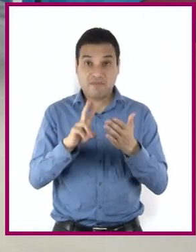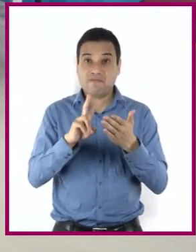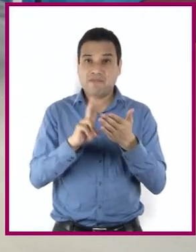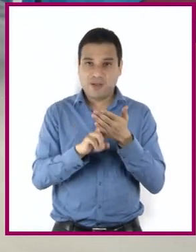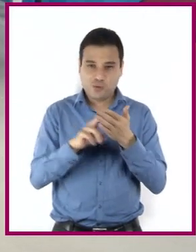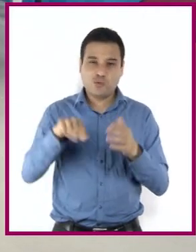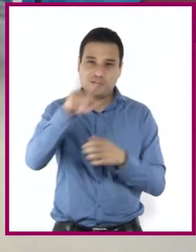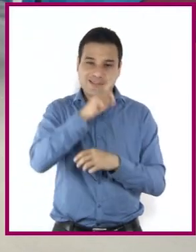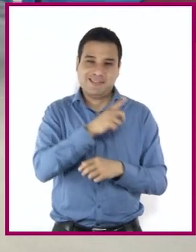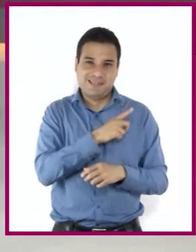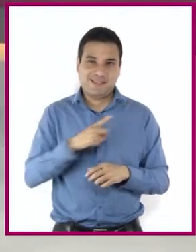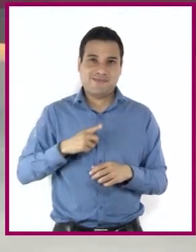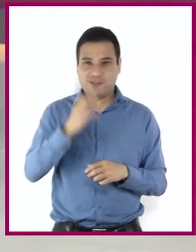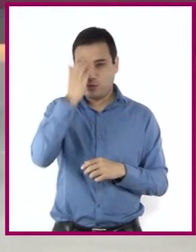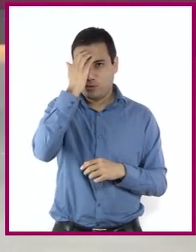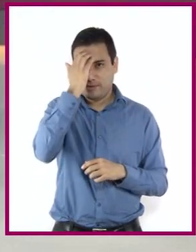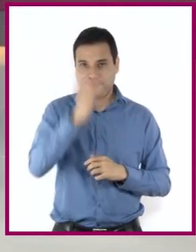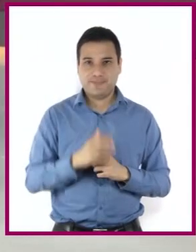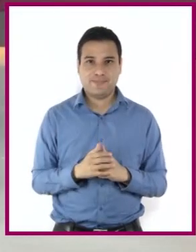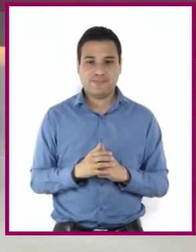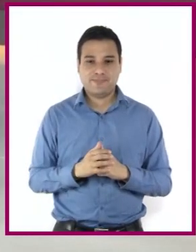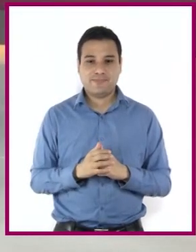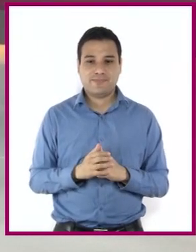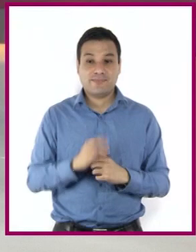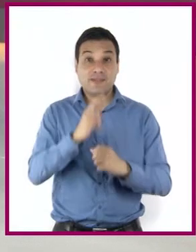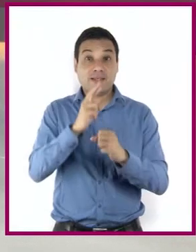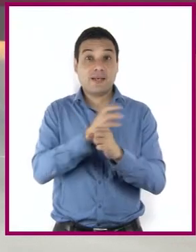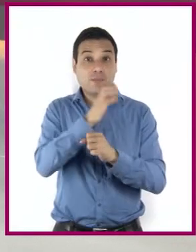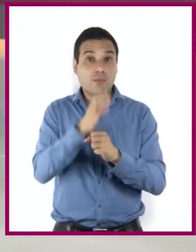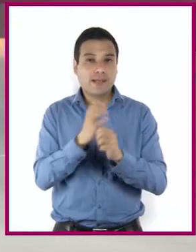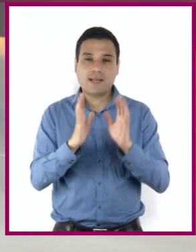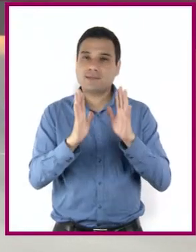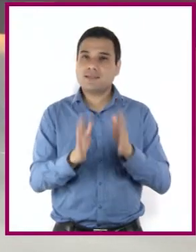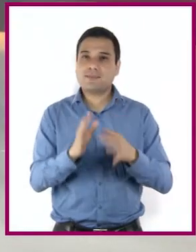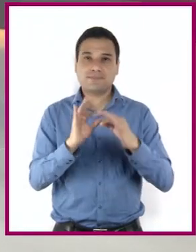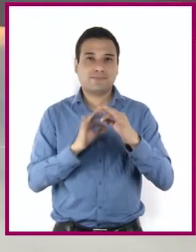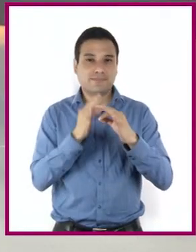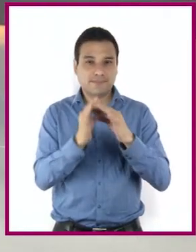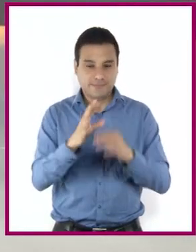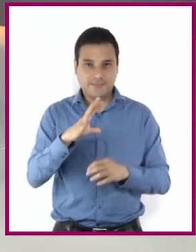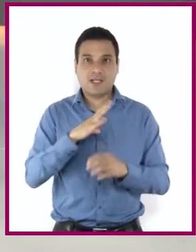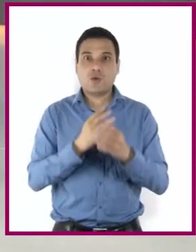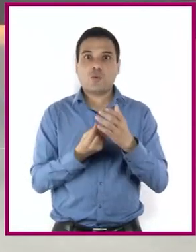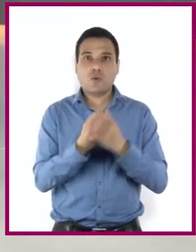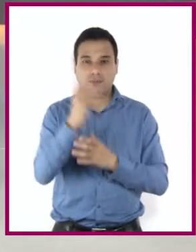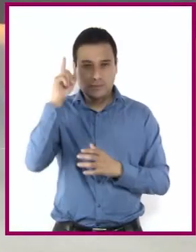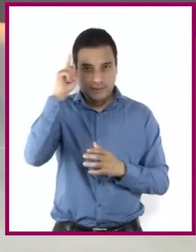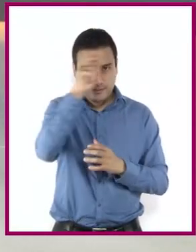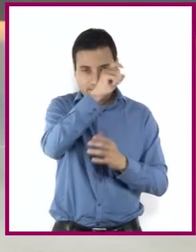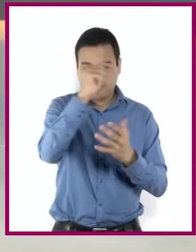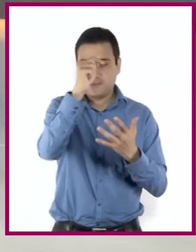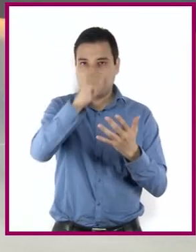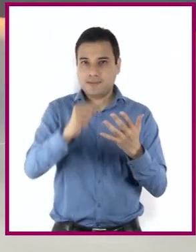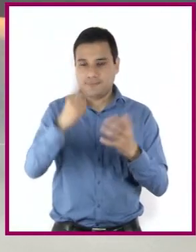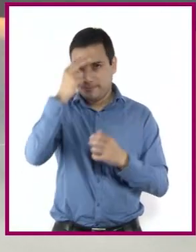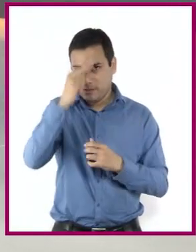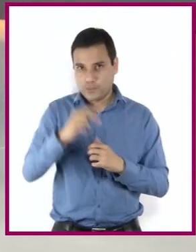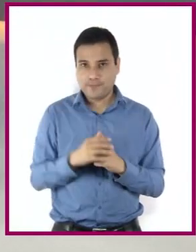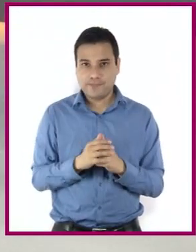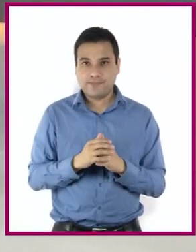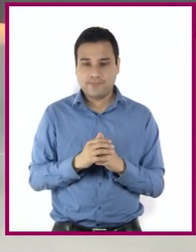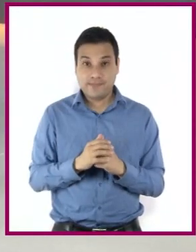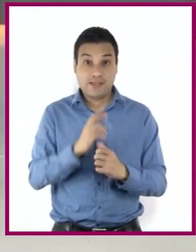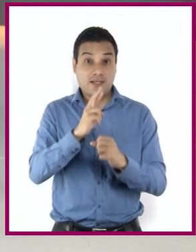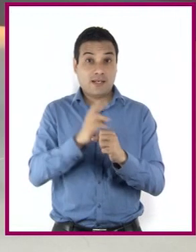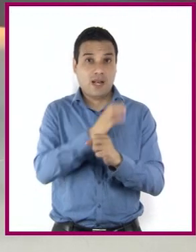y analizados. La República se restauró. Nuevos desafíos para el país. El triunfo de la República sobre el